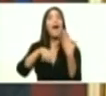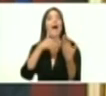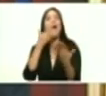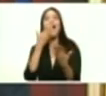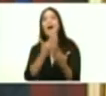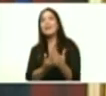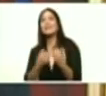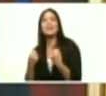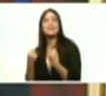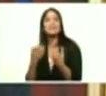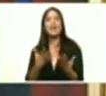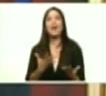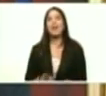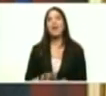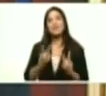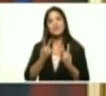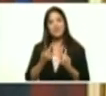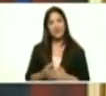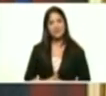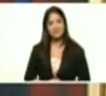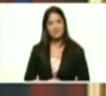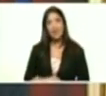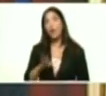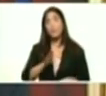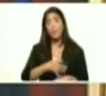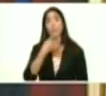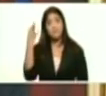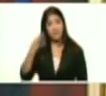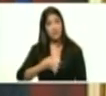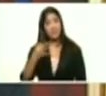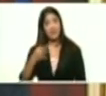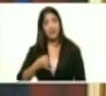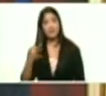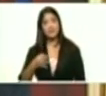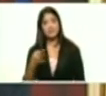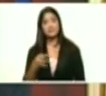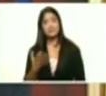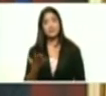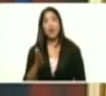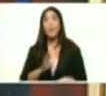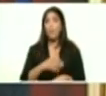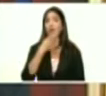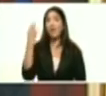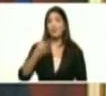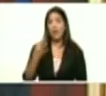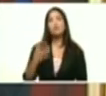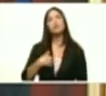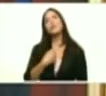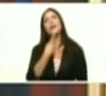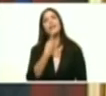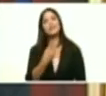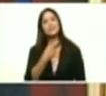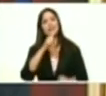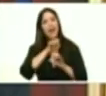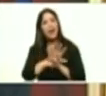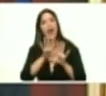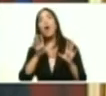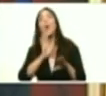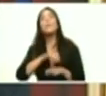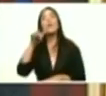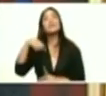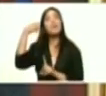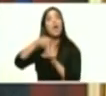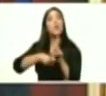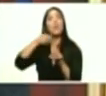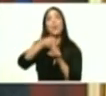y entregar la propia vida. Porque eso es verdad, decía la compañera. Yo voy a decir como debe ser. Porque esta